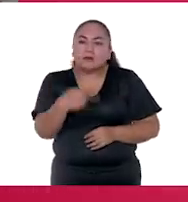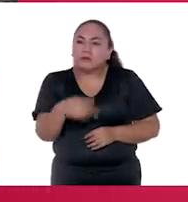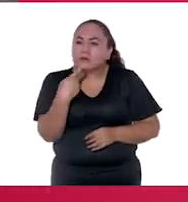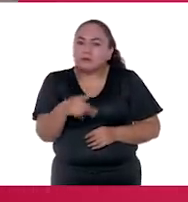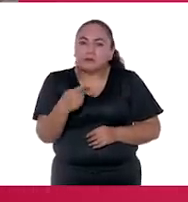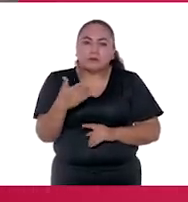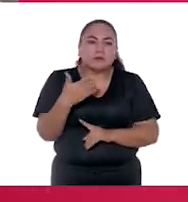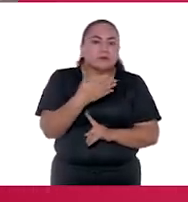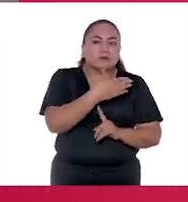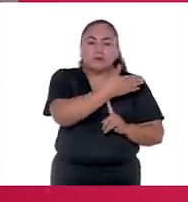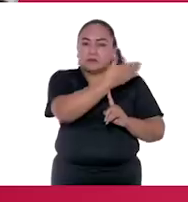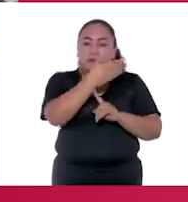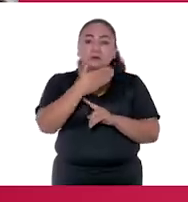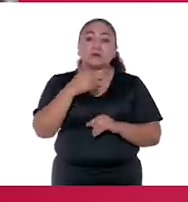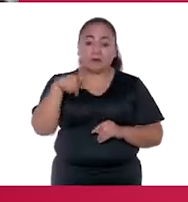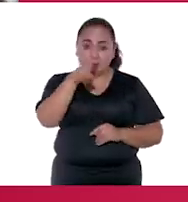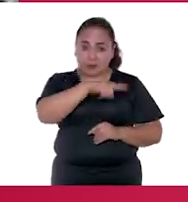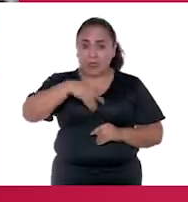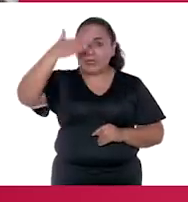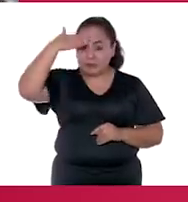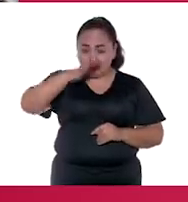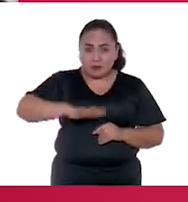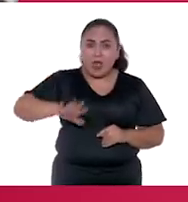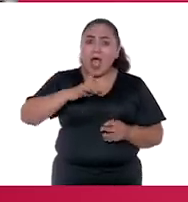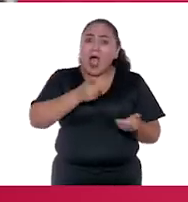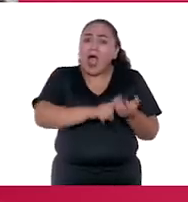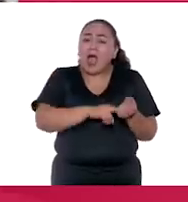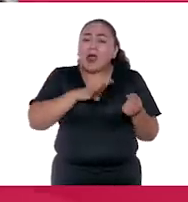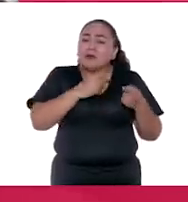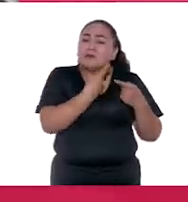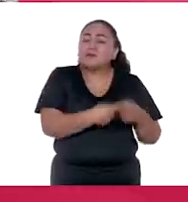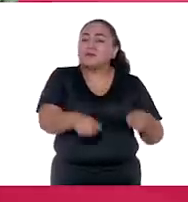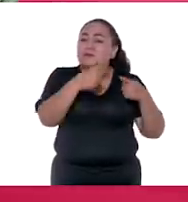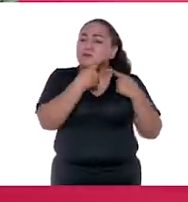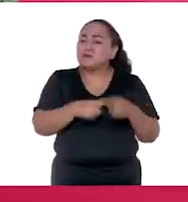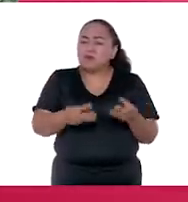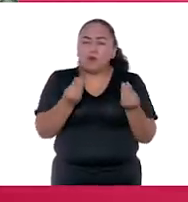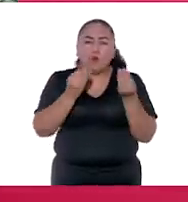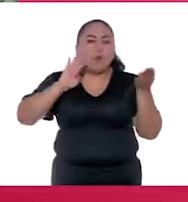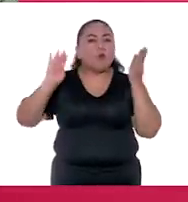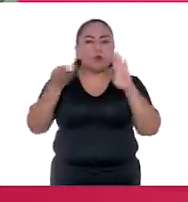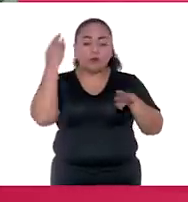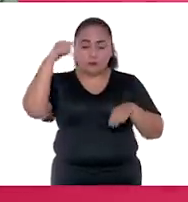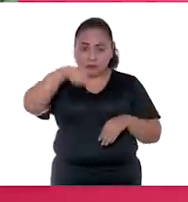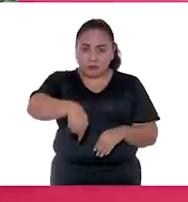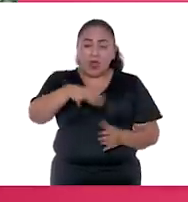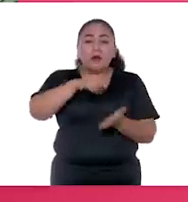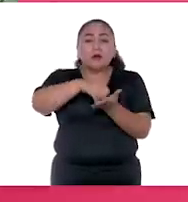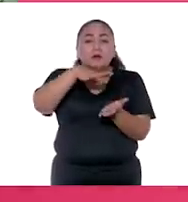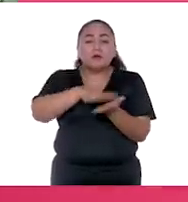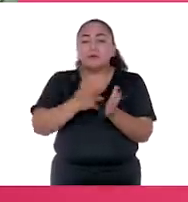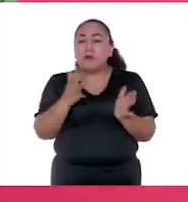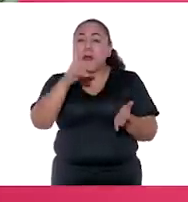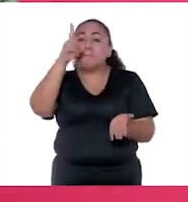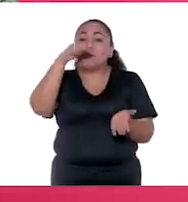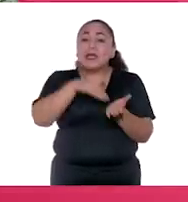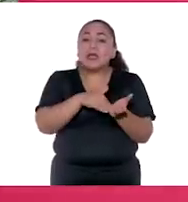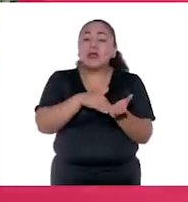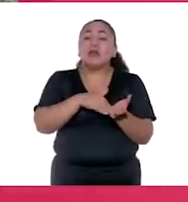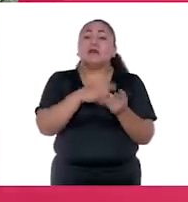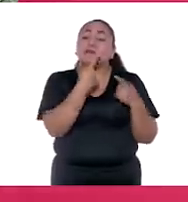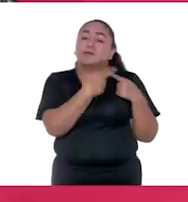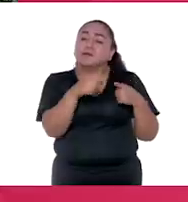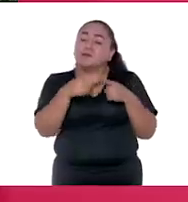Pocos saben que esta localidad es de las más biodiversas del mundo. Aquí se han registrado cerca de 1,000 especies de